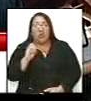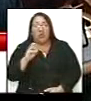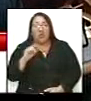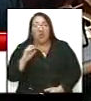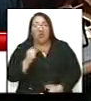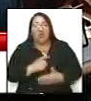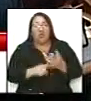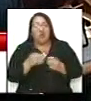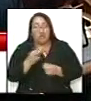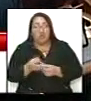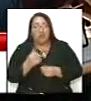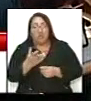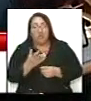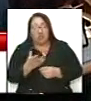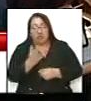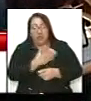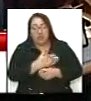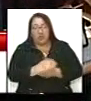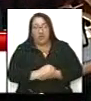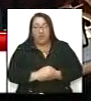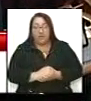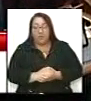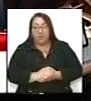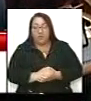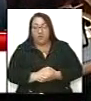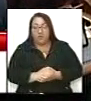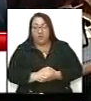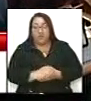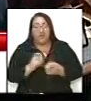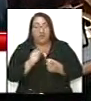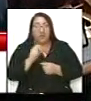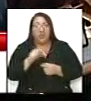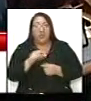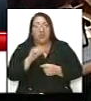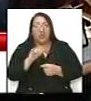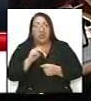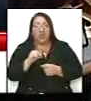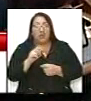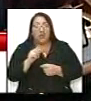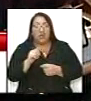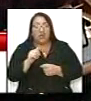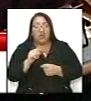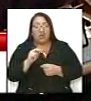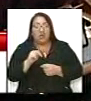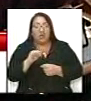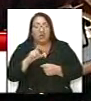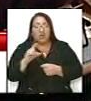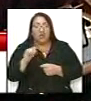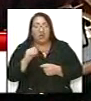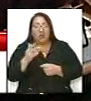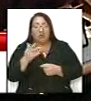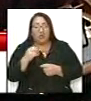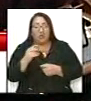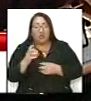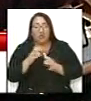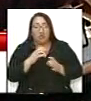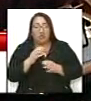en el pedido del congresista Quintanilla, si no me parece, se ha pedido discutir